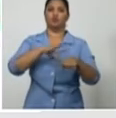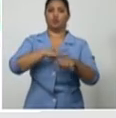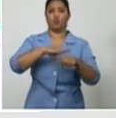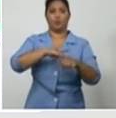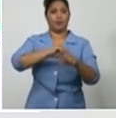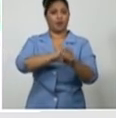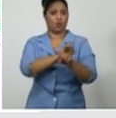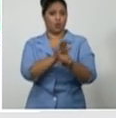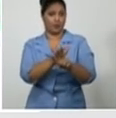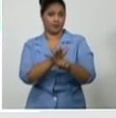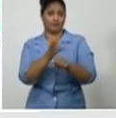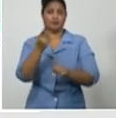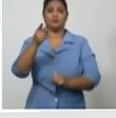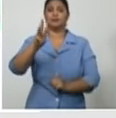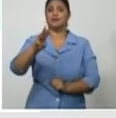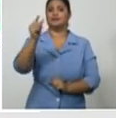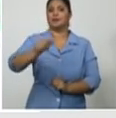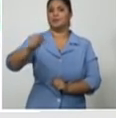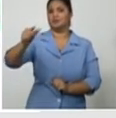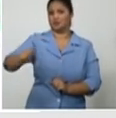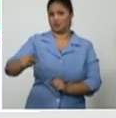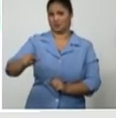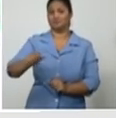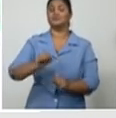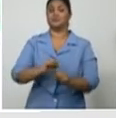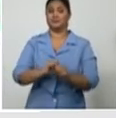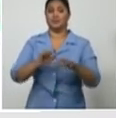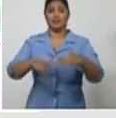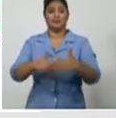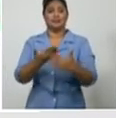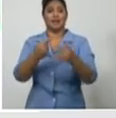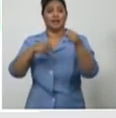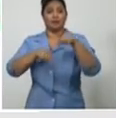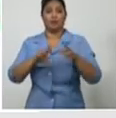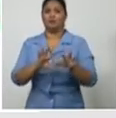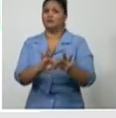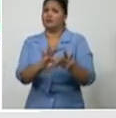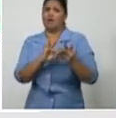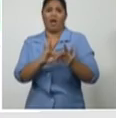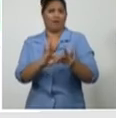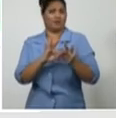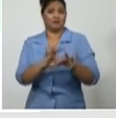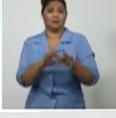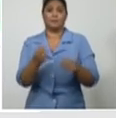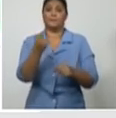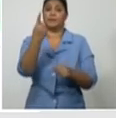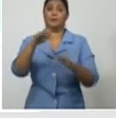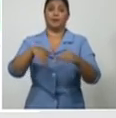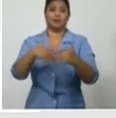tenido durante toda la pandemia. Fallece un paciente